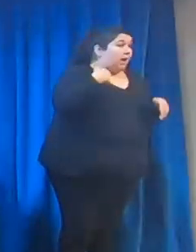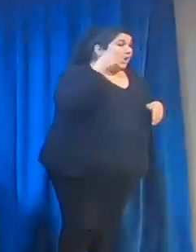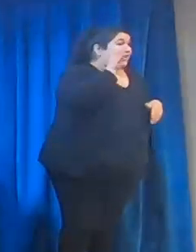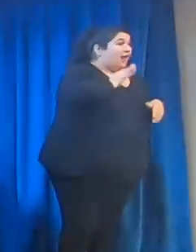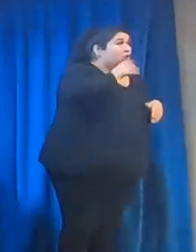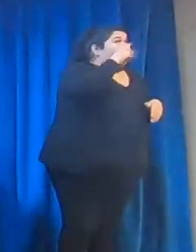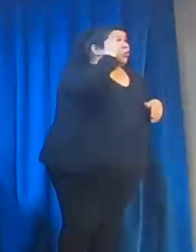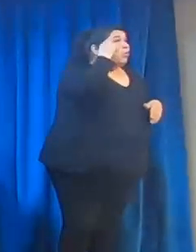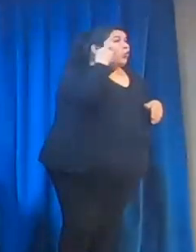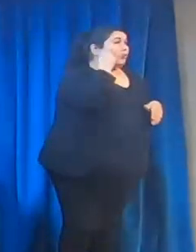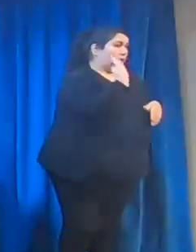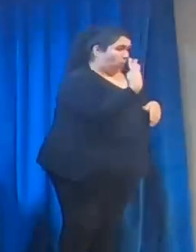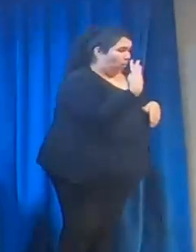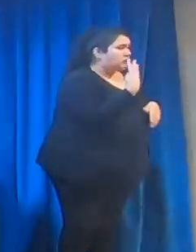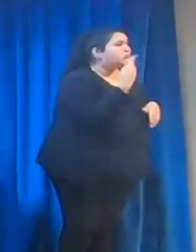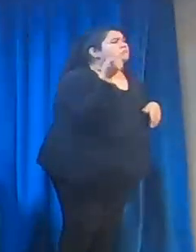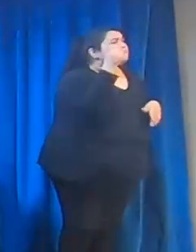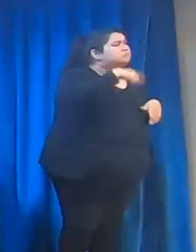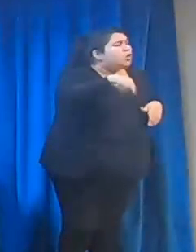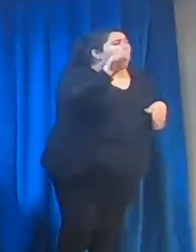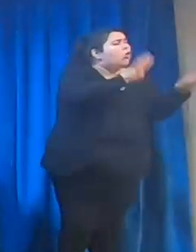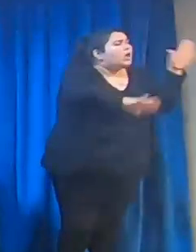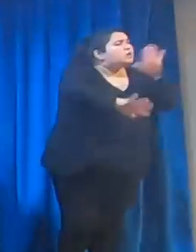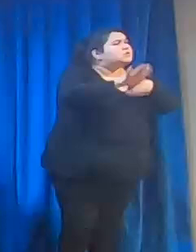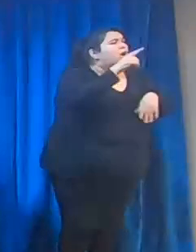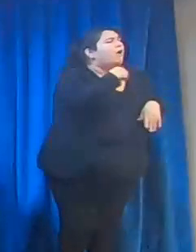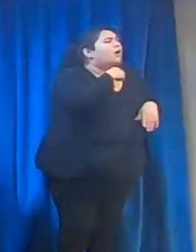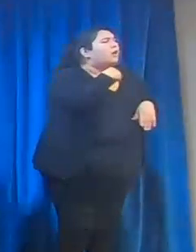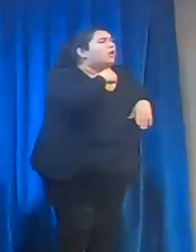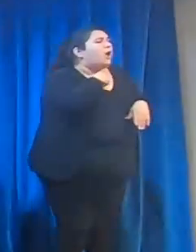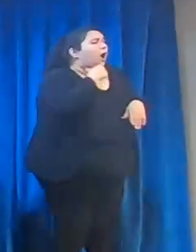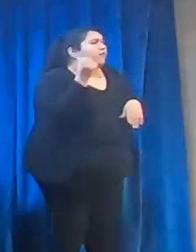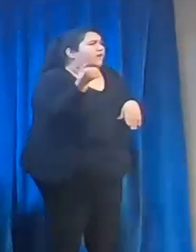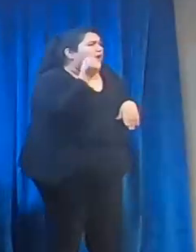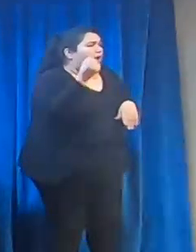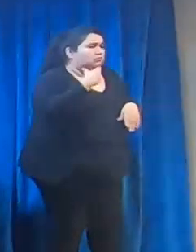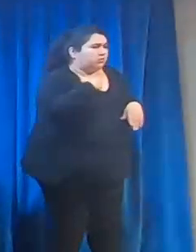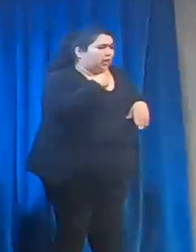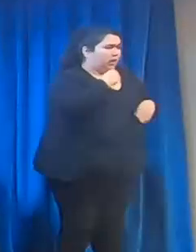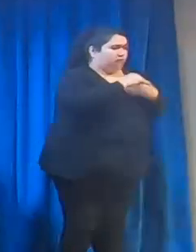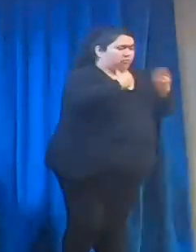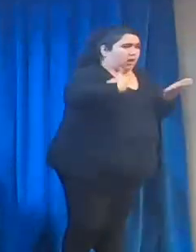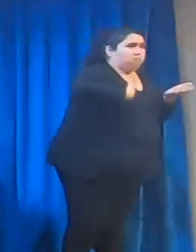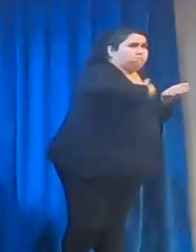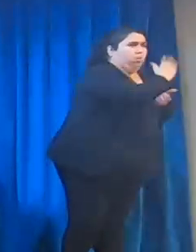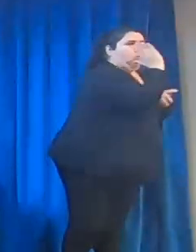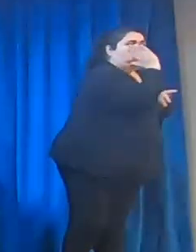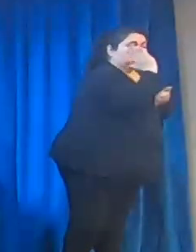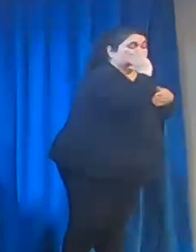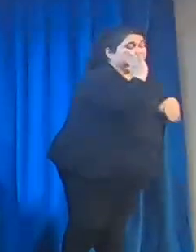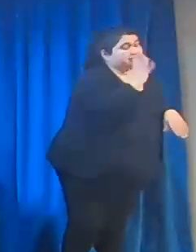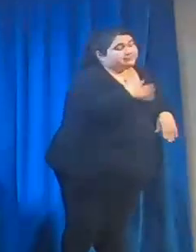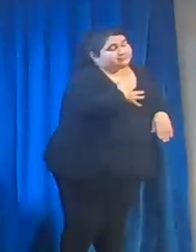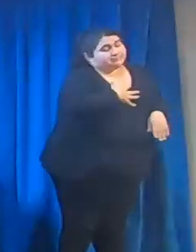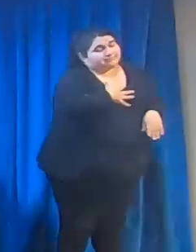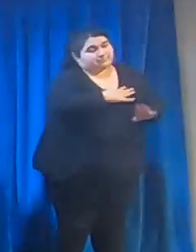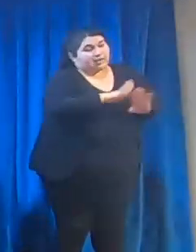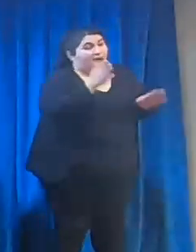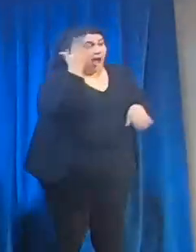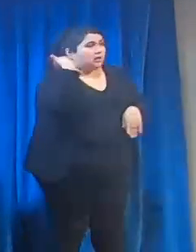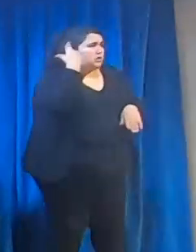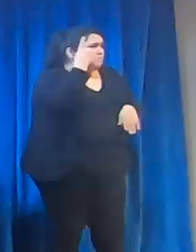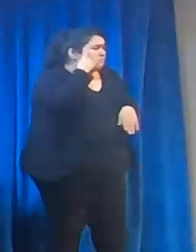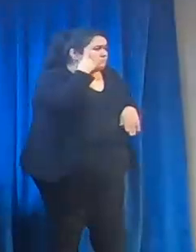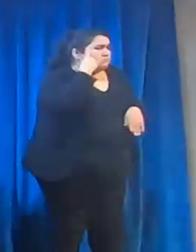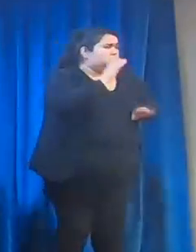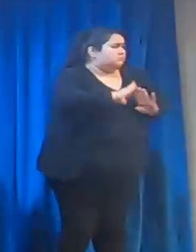94, un grupito de mamás que se organizaba y quería conseguir que nos echaran del jardín. Un amor, para mí en ese momento eran